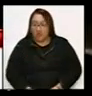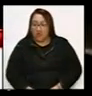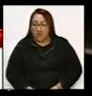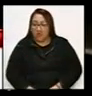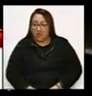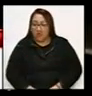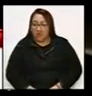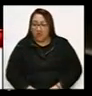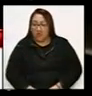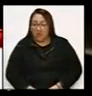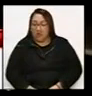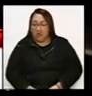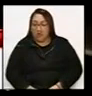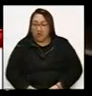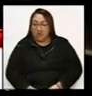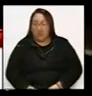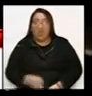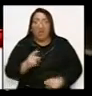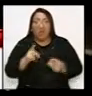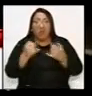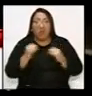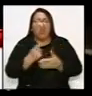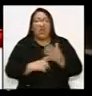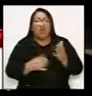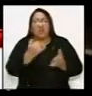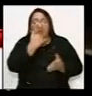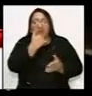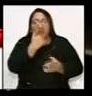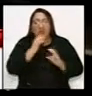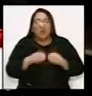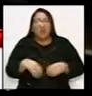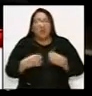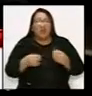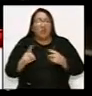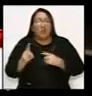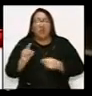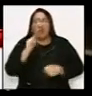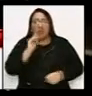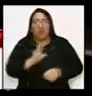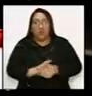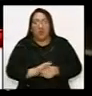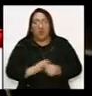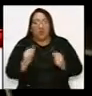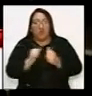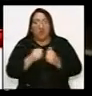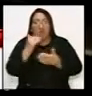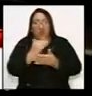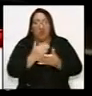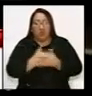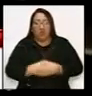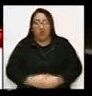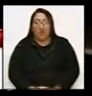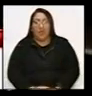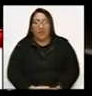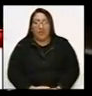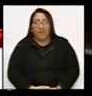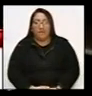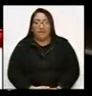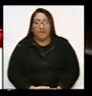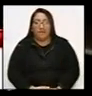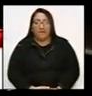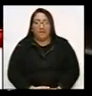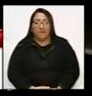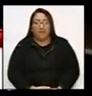un informe de qué ha pasado y por qué no se han cumplido los protocolos, porque no se han